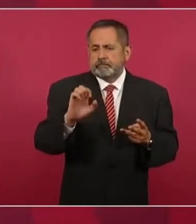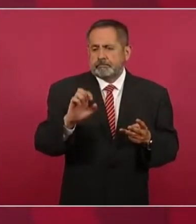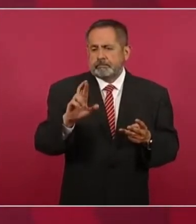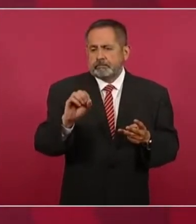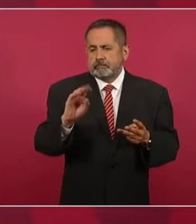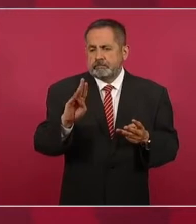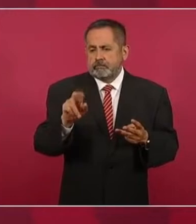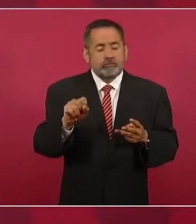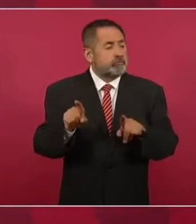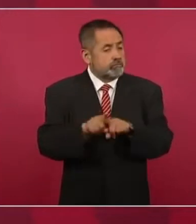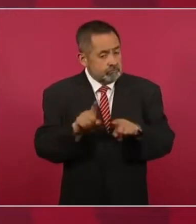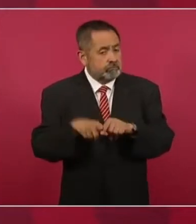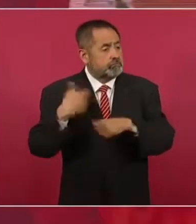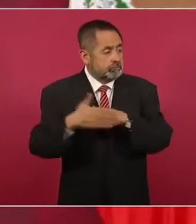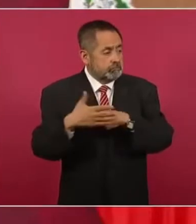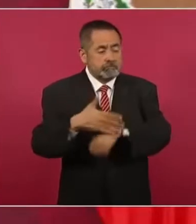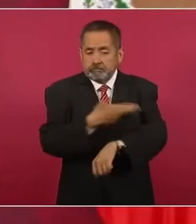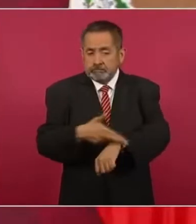Aerobús.